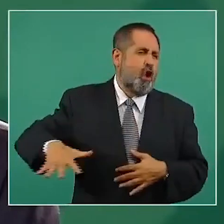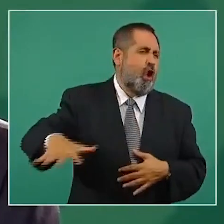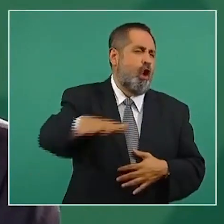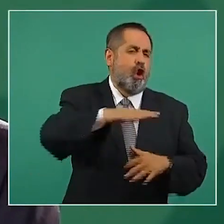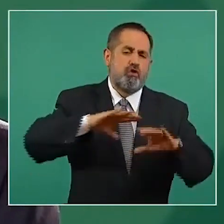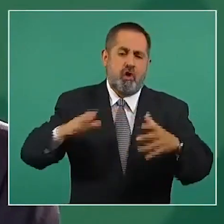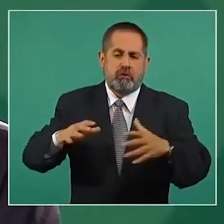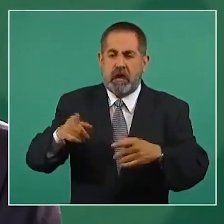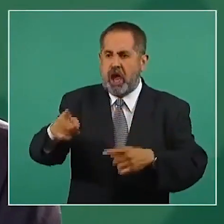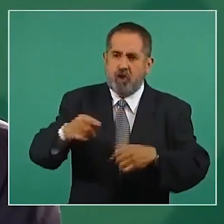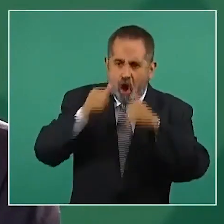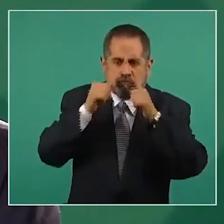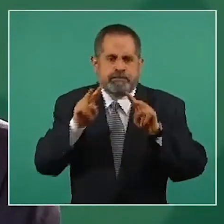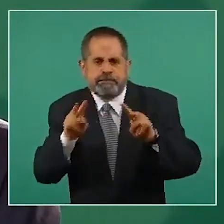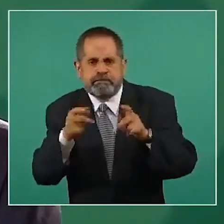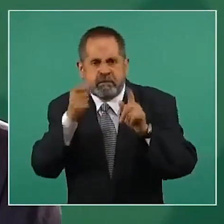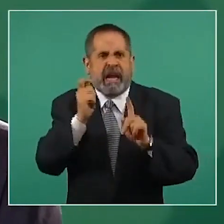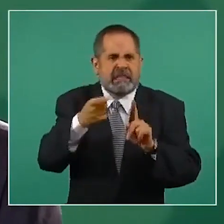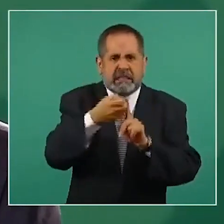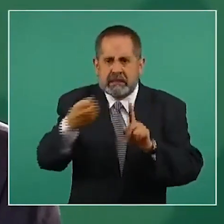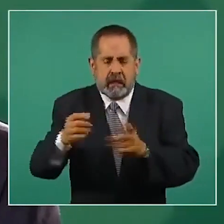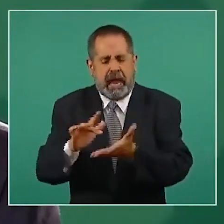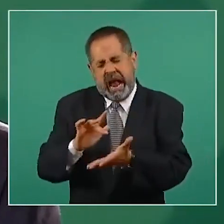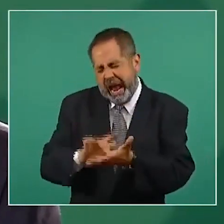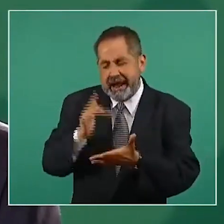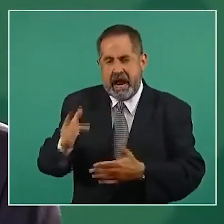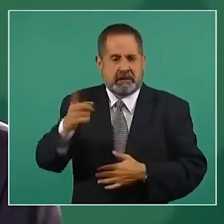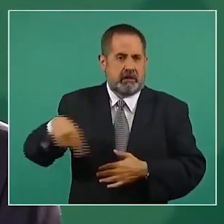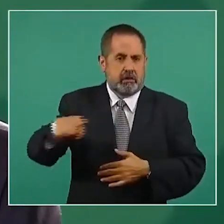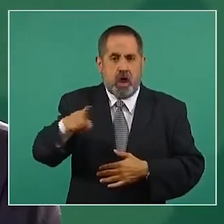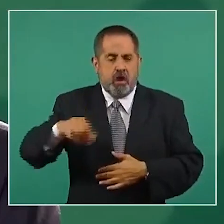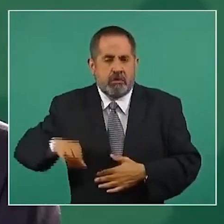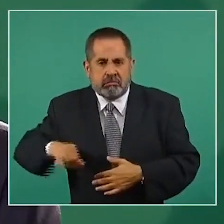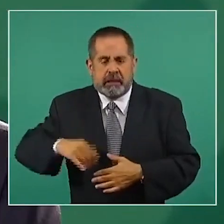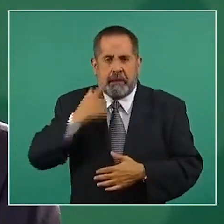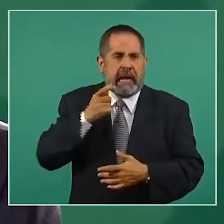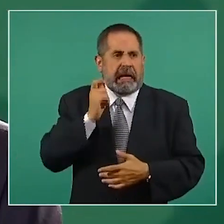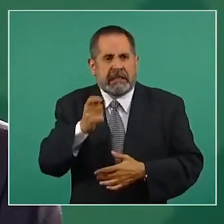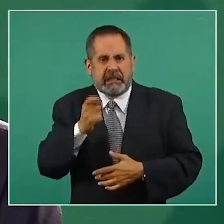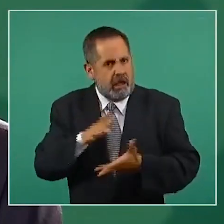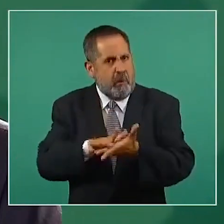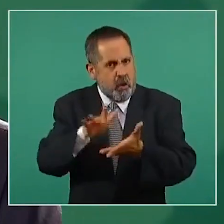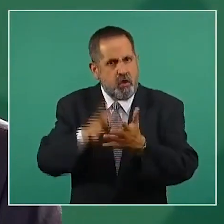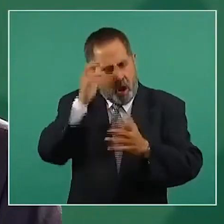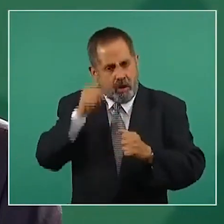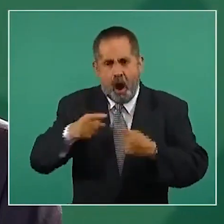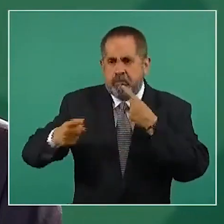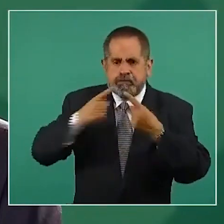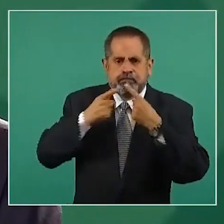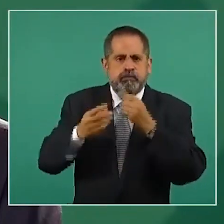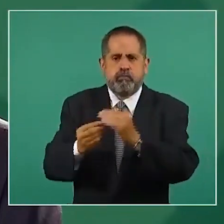ha escuchado, ha estado presente, ha estado interesado, ha estado solidario y ha creado una